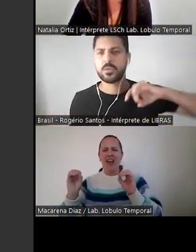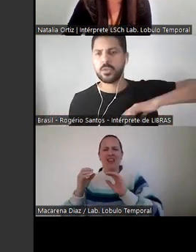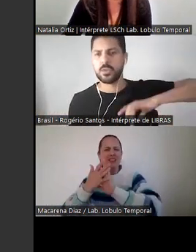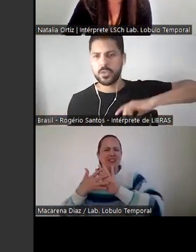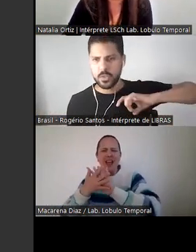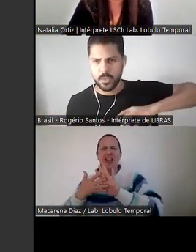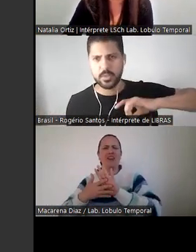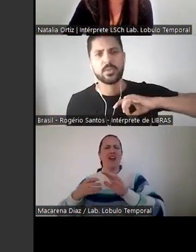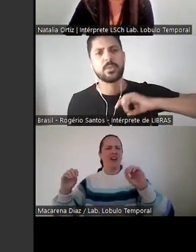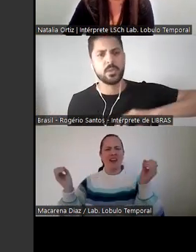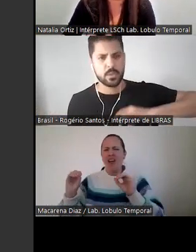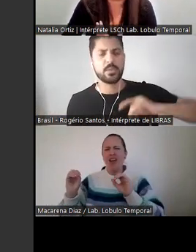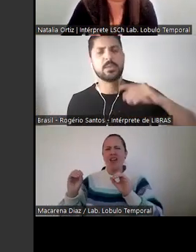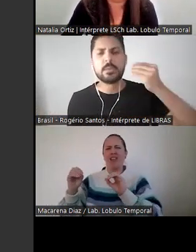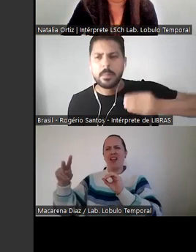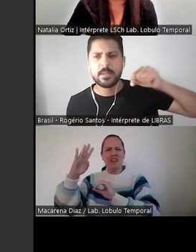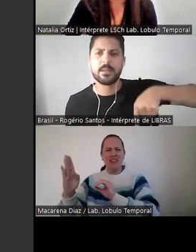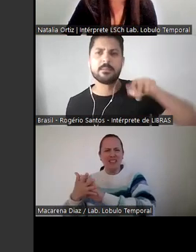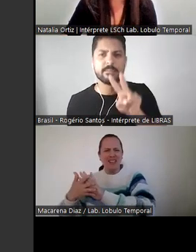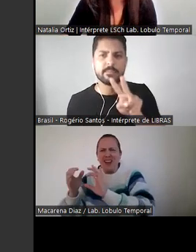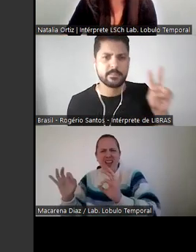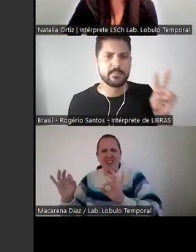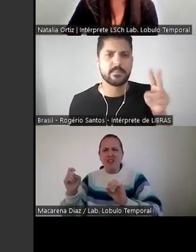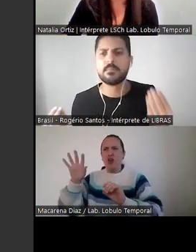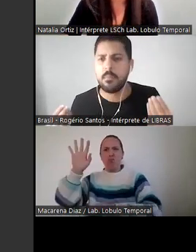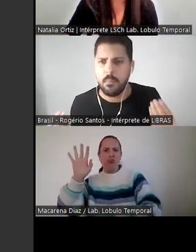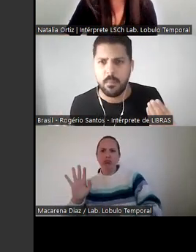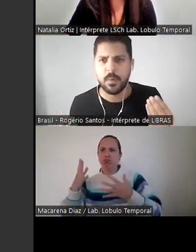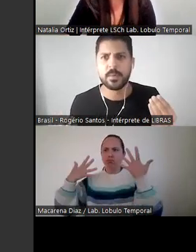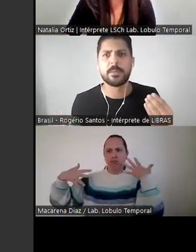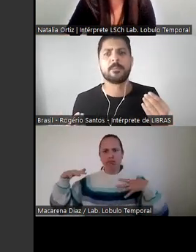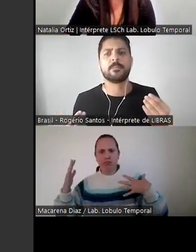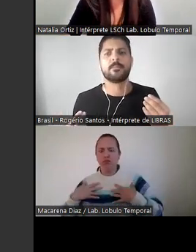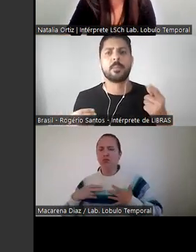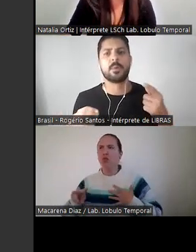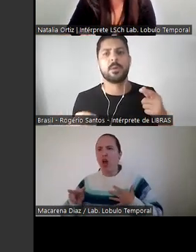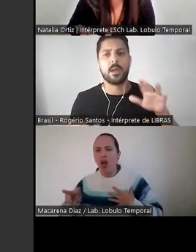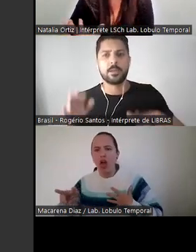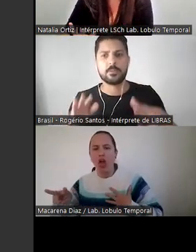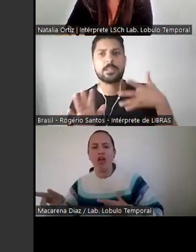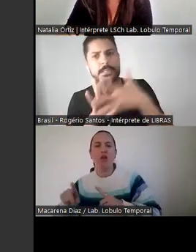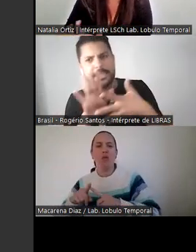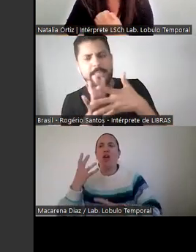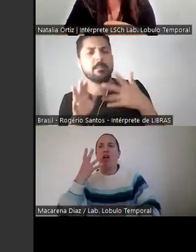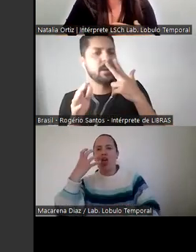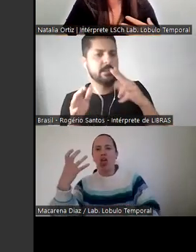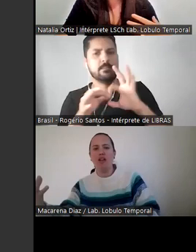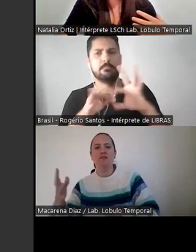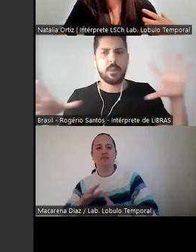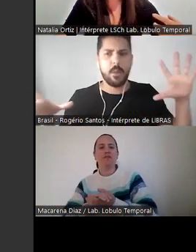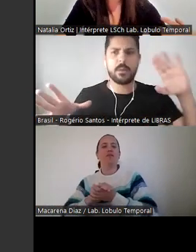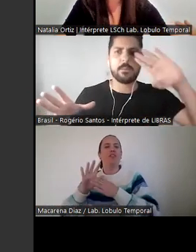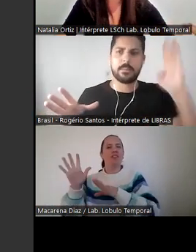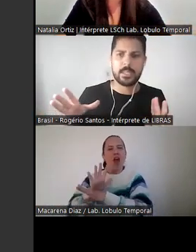del vernáculo visual, que a nosotros nos encantó, que no tiene nada de señas, por ejemplo, que no había ninguna seña de Brasil incorporada en